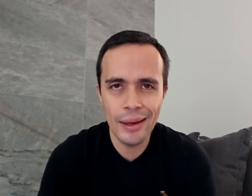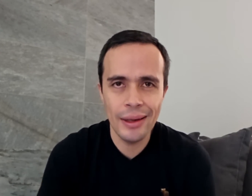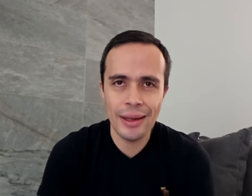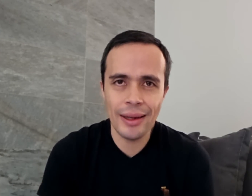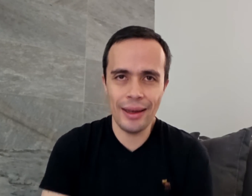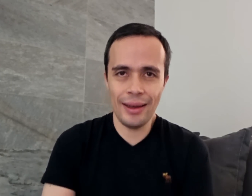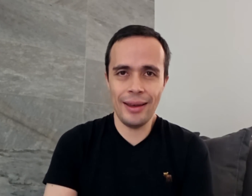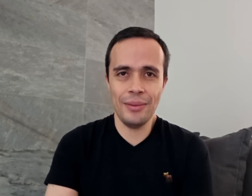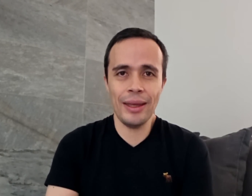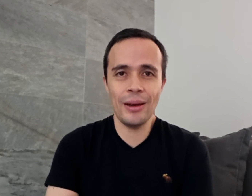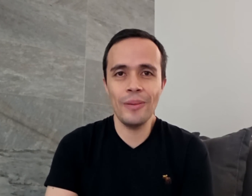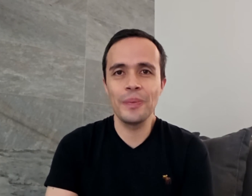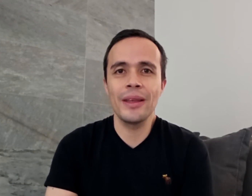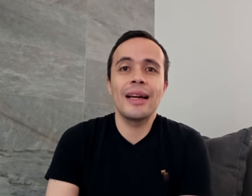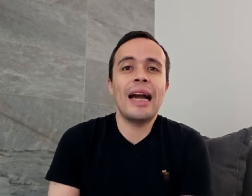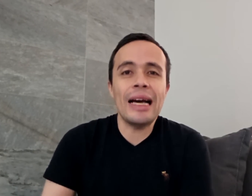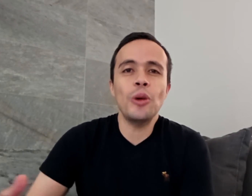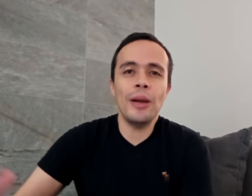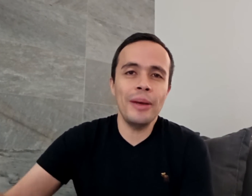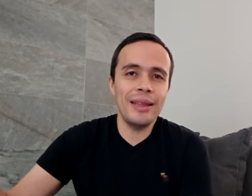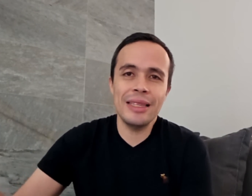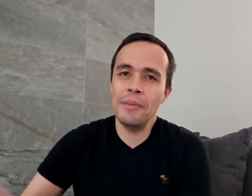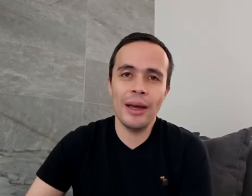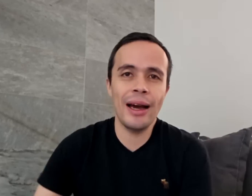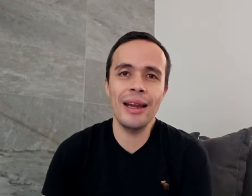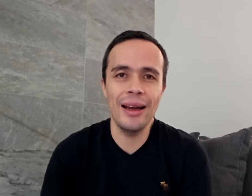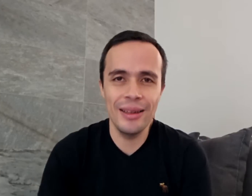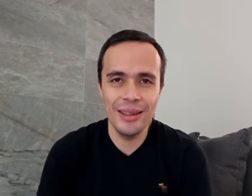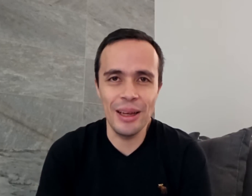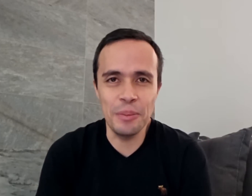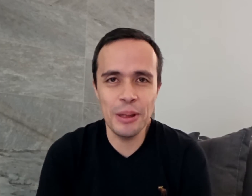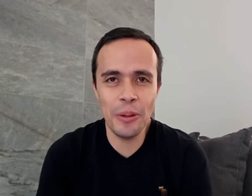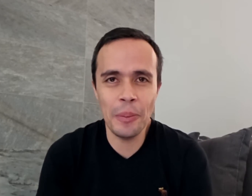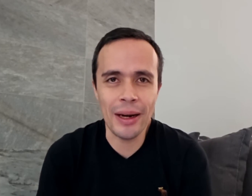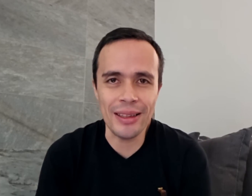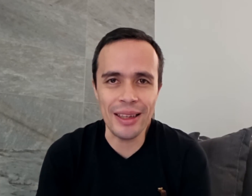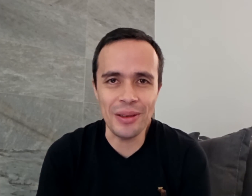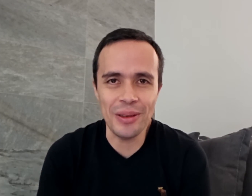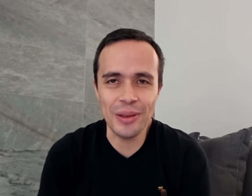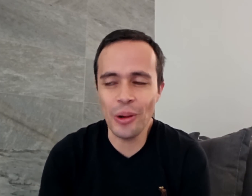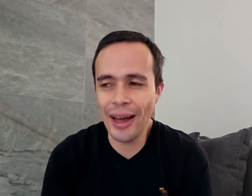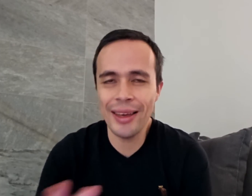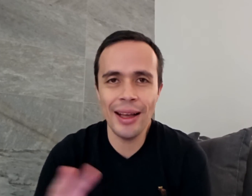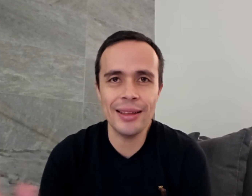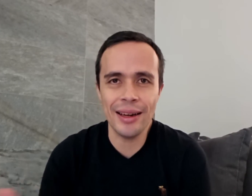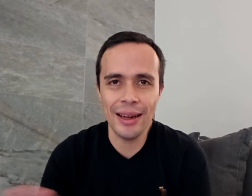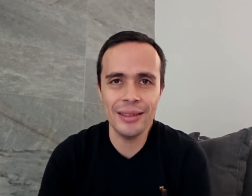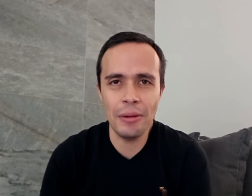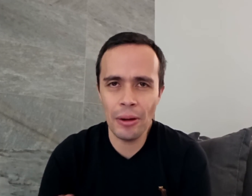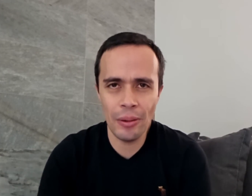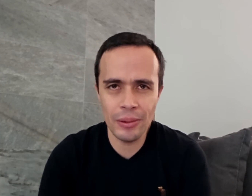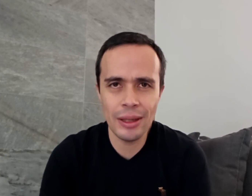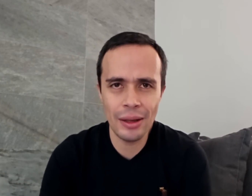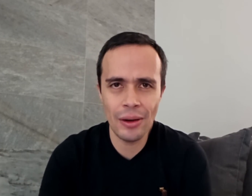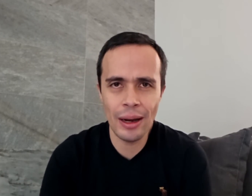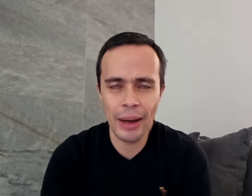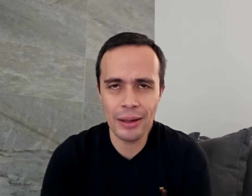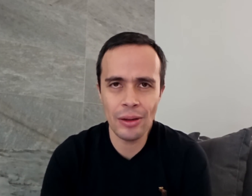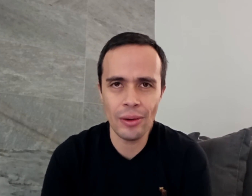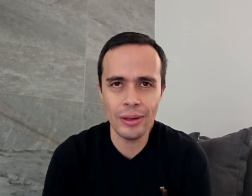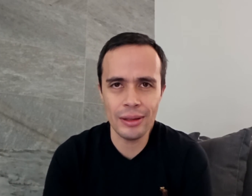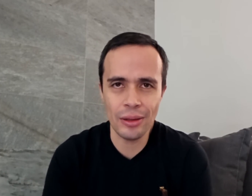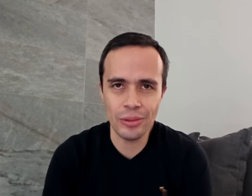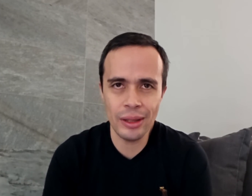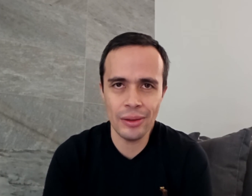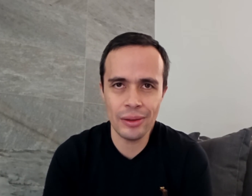mal que en México casualmente siempre gana el mismo partido. No hay alternancia. Y luego Zedillo la